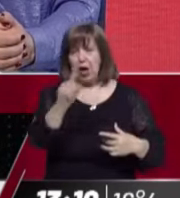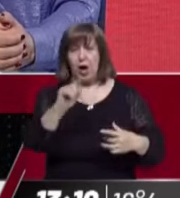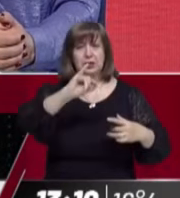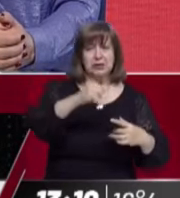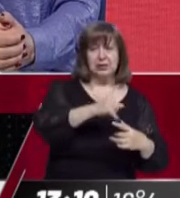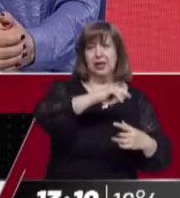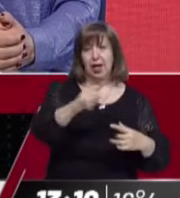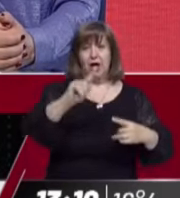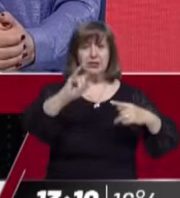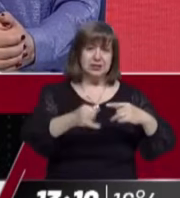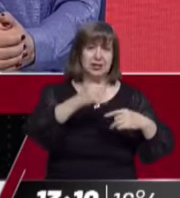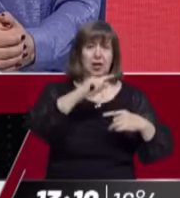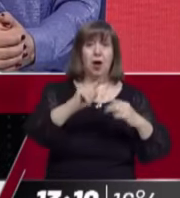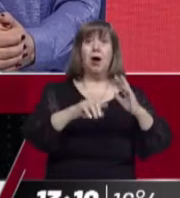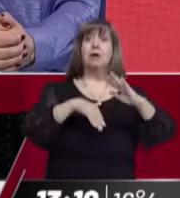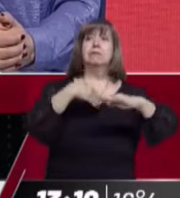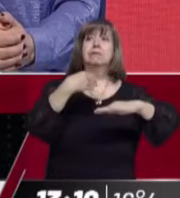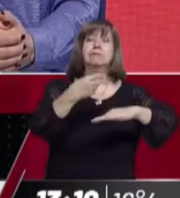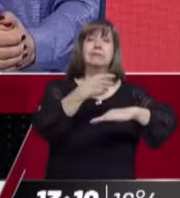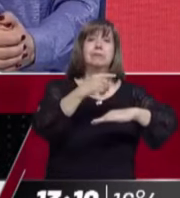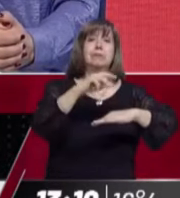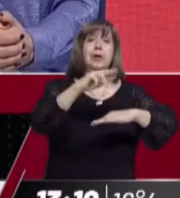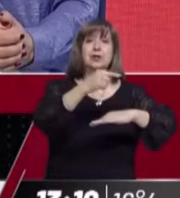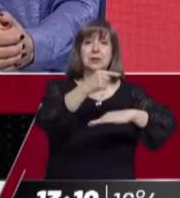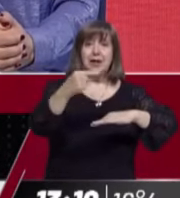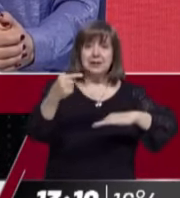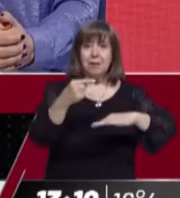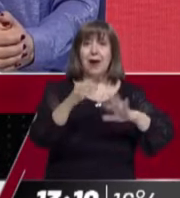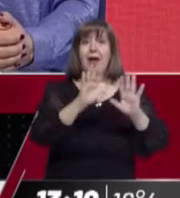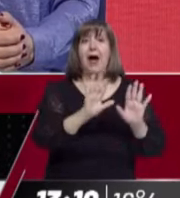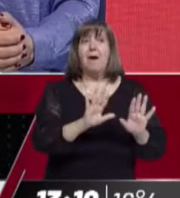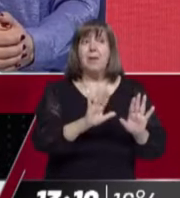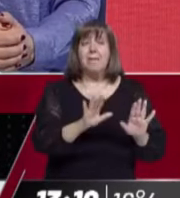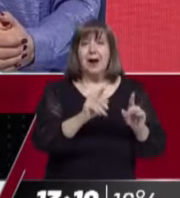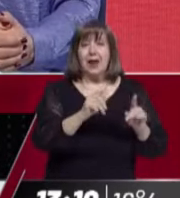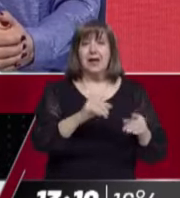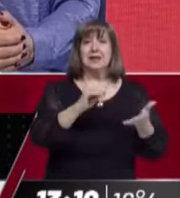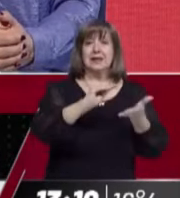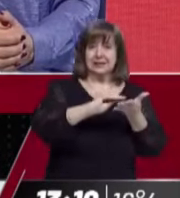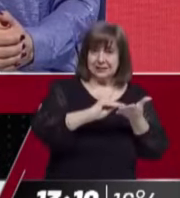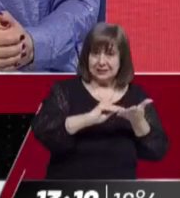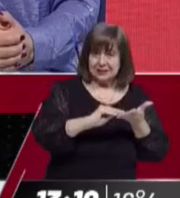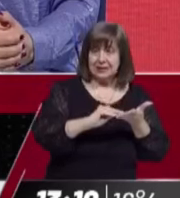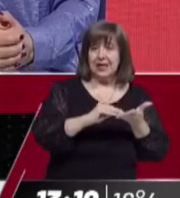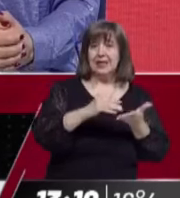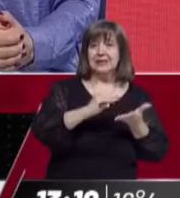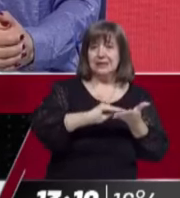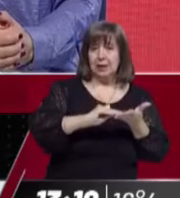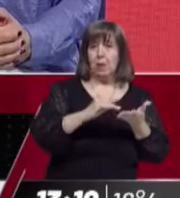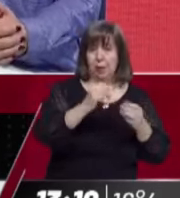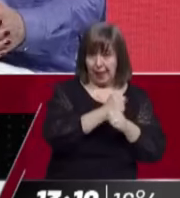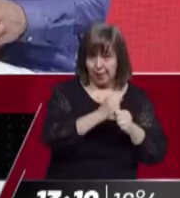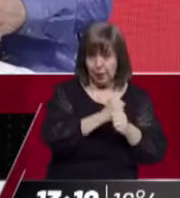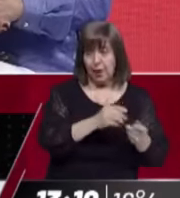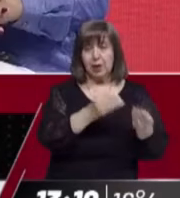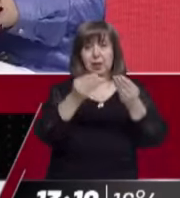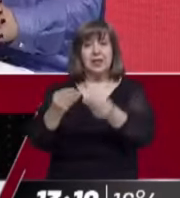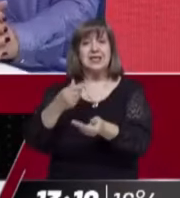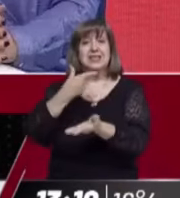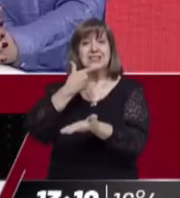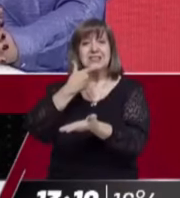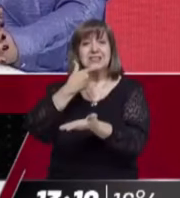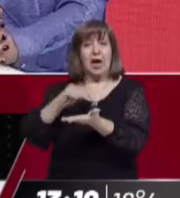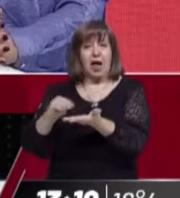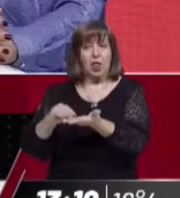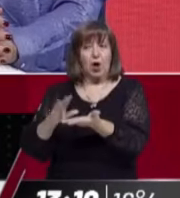apruebe, supuestamente la semana que viene, van a quedar 4 semanas para que ingrese, se trate en el Senado y se apruebe. Insisto, los números, el bloque justicialista es muy